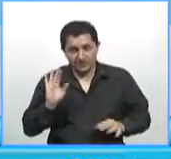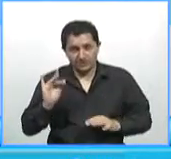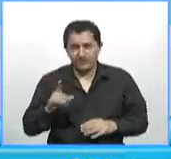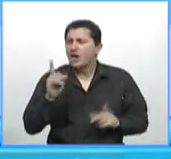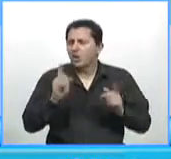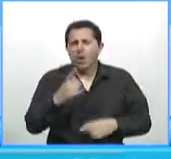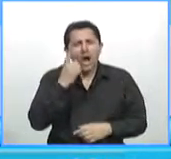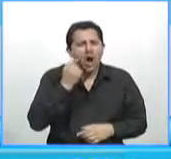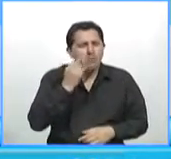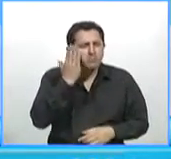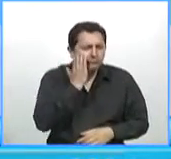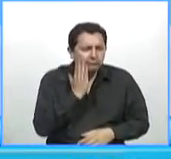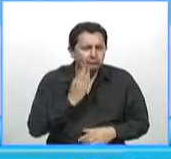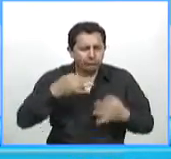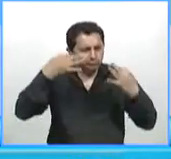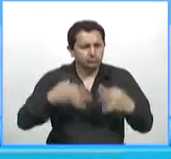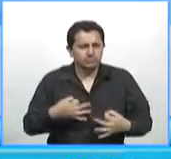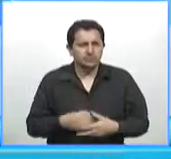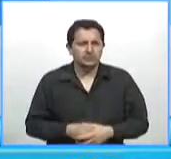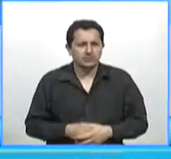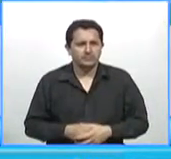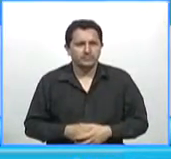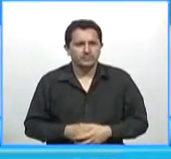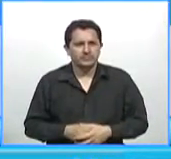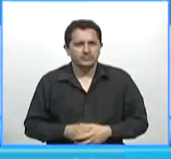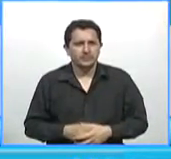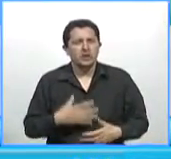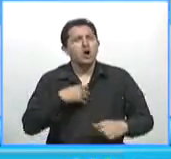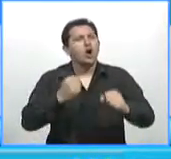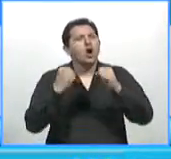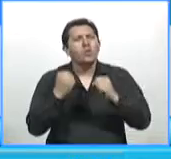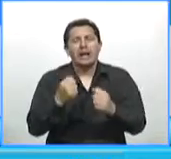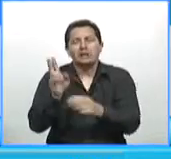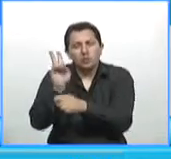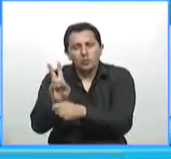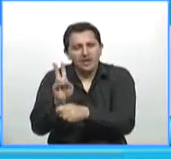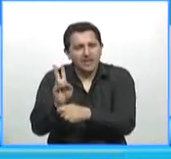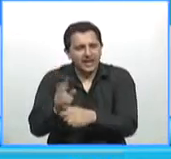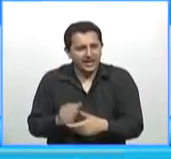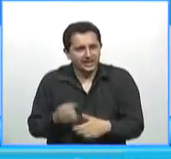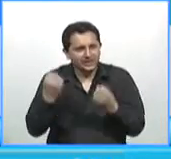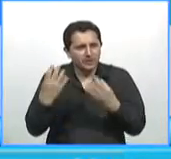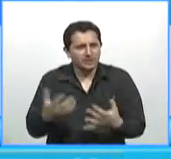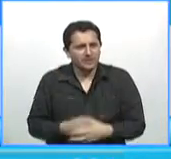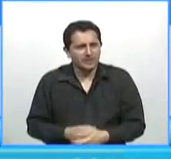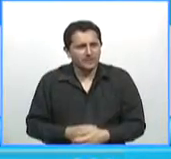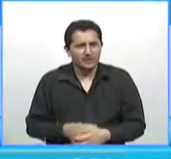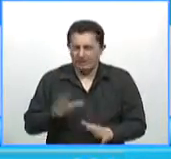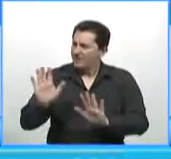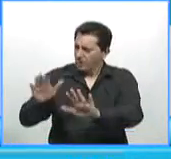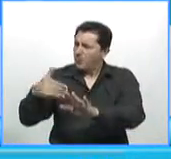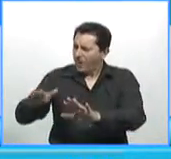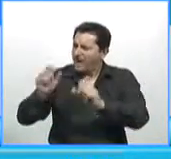un caballero, te va a tratar bien. Por favor. Osvaldito, querido, cuídeme a la leona. Bien. Se va a